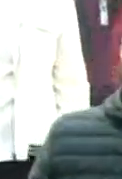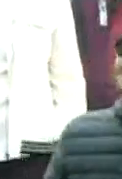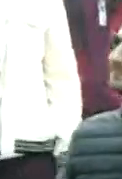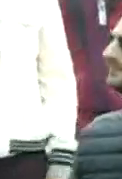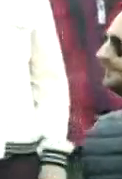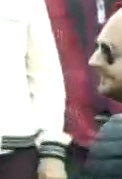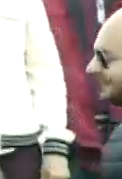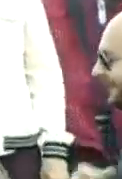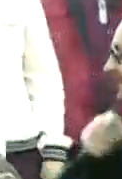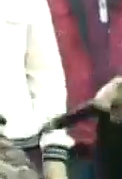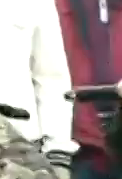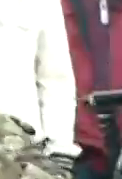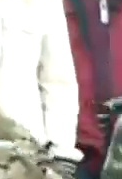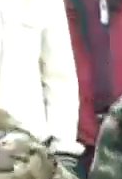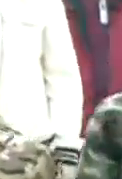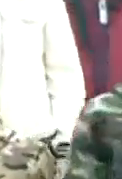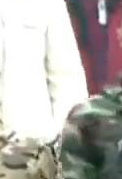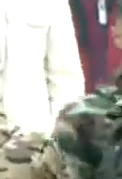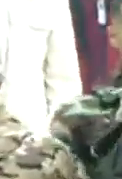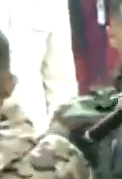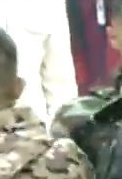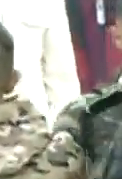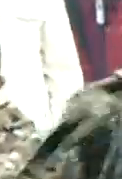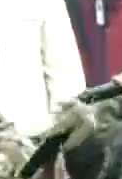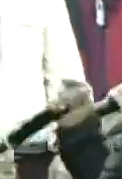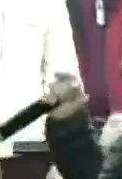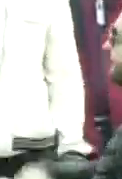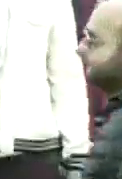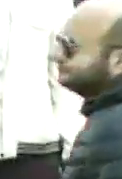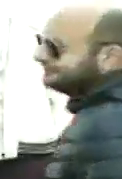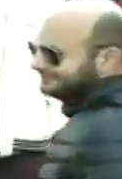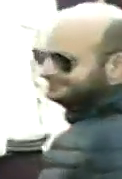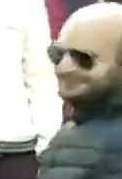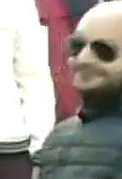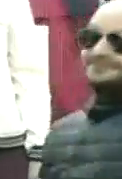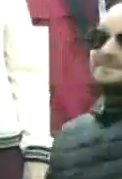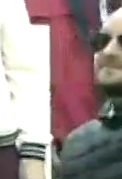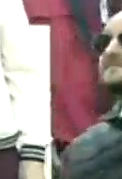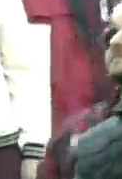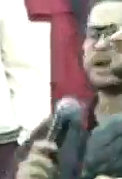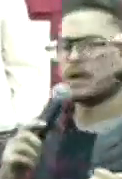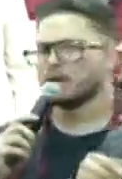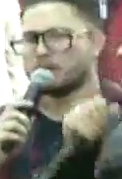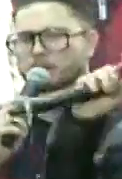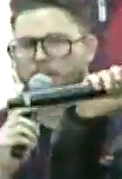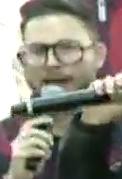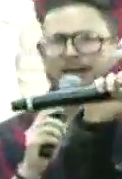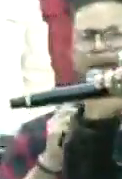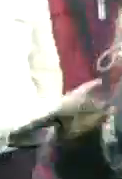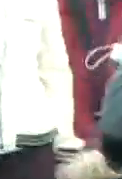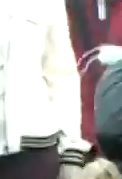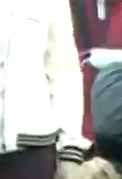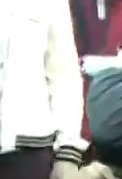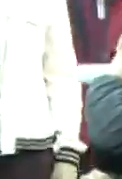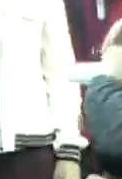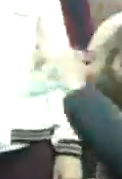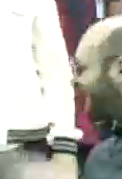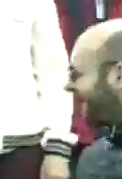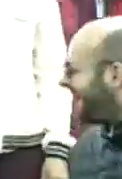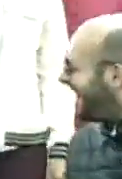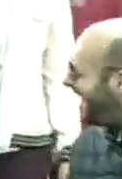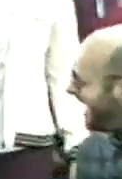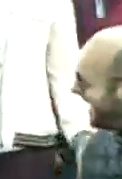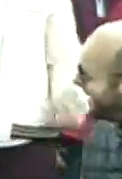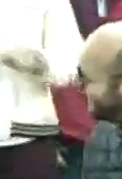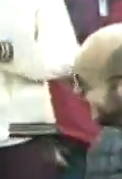calidad. 85% de los jóvenes universitarios estudian en universidades públicas y 86%